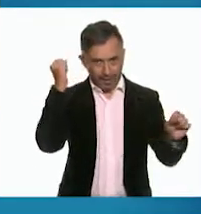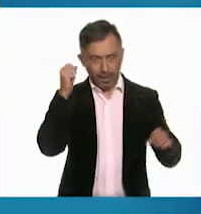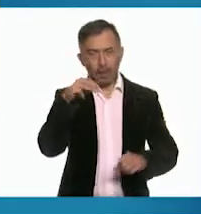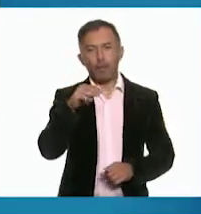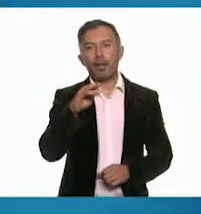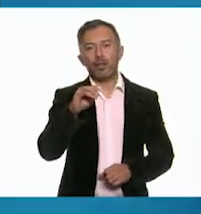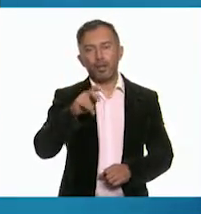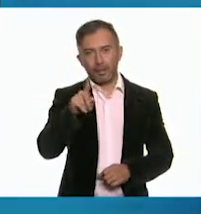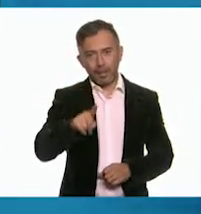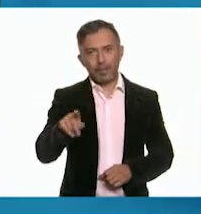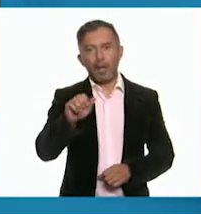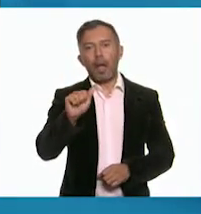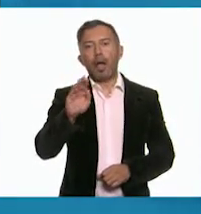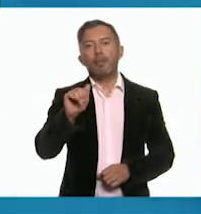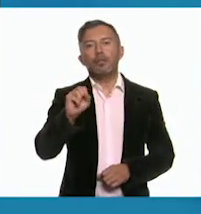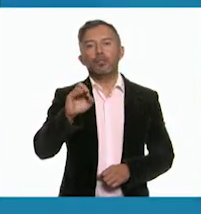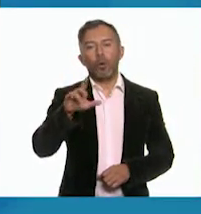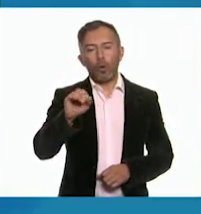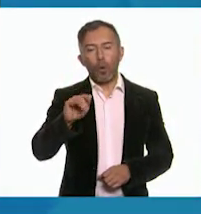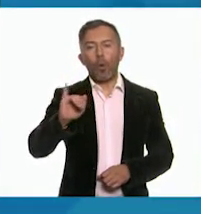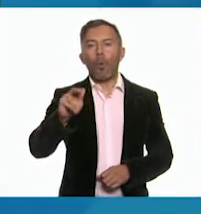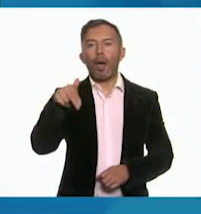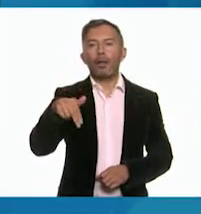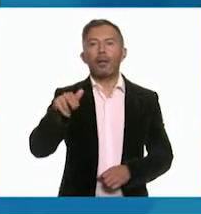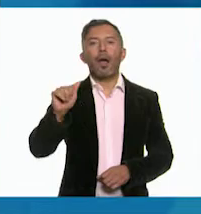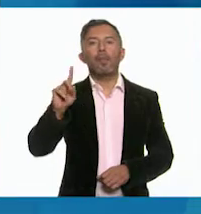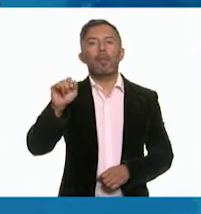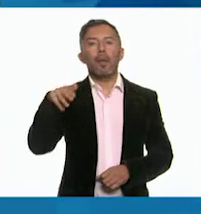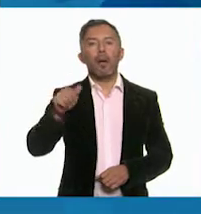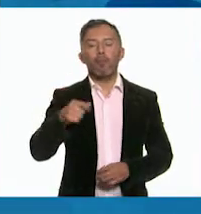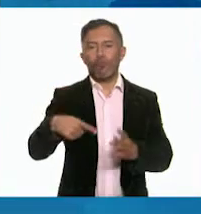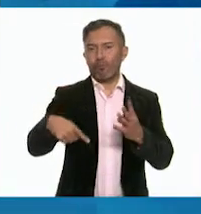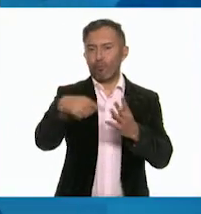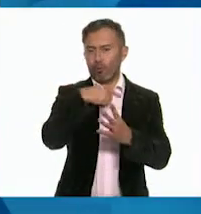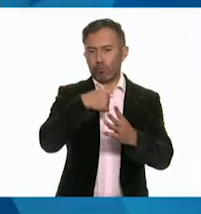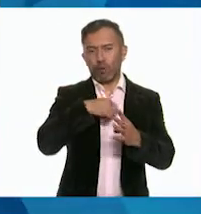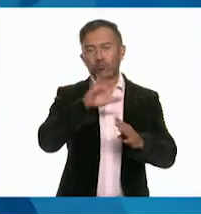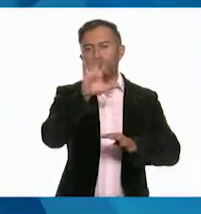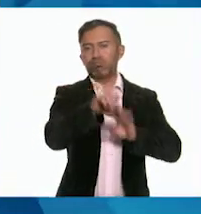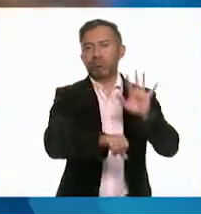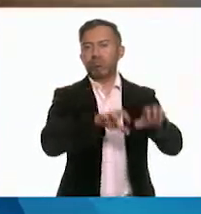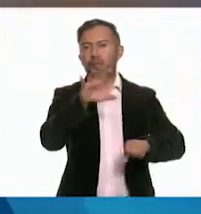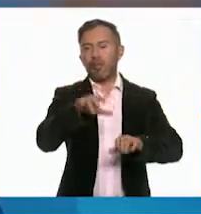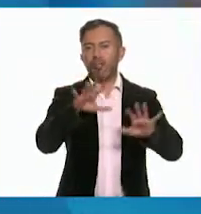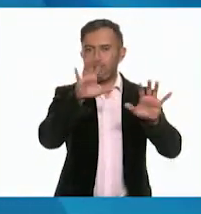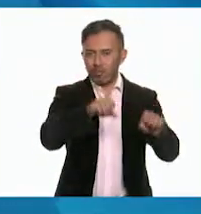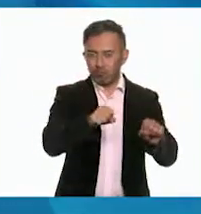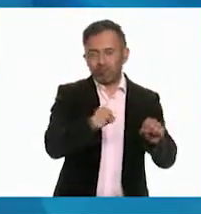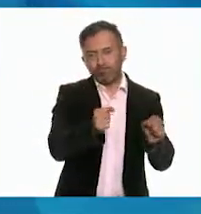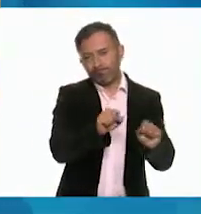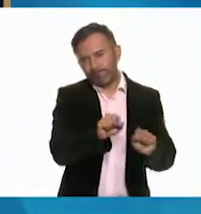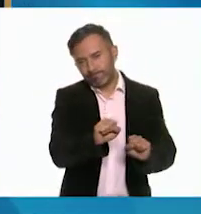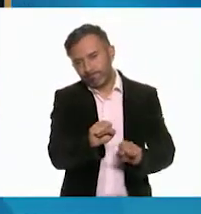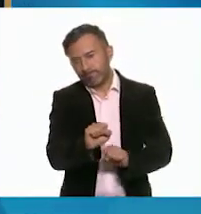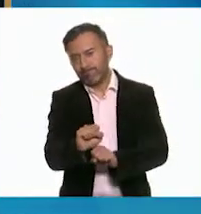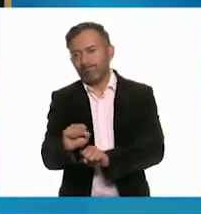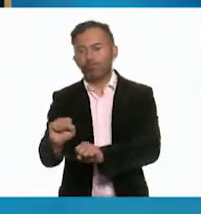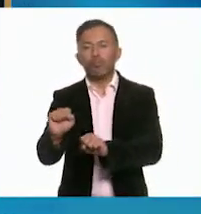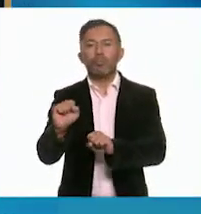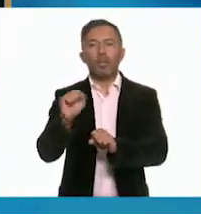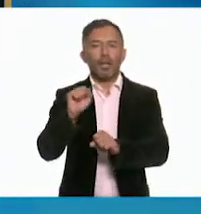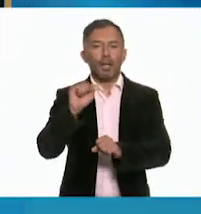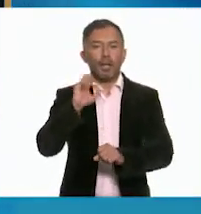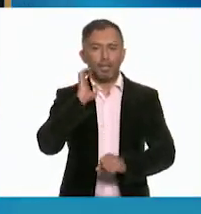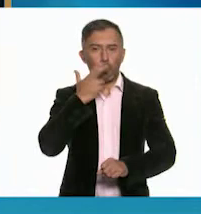Mariano Abasolo y Juan Aldama fueron capturados e iniciaron un largo recorrido hacia Chihuahua. En la plazuela de